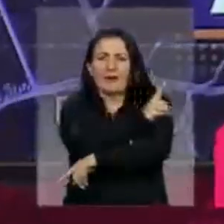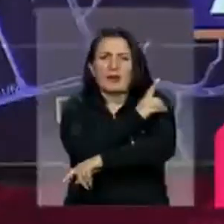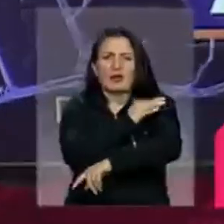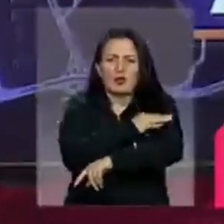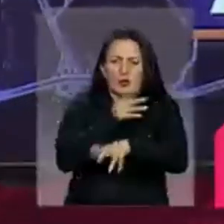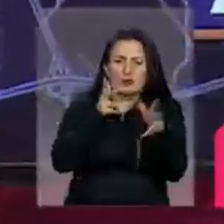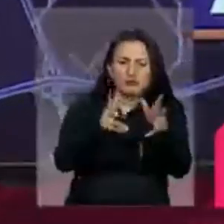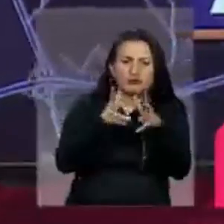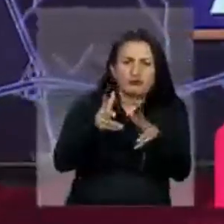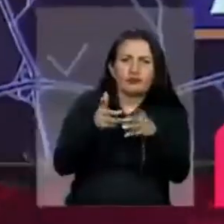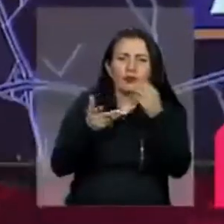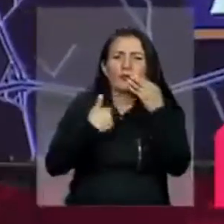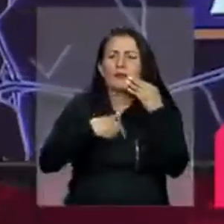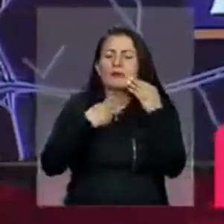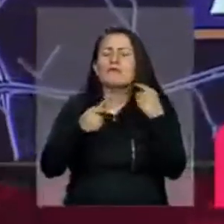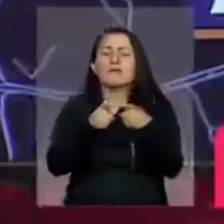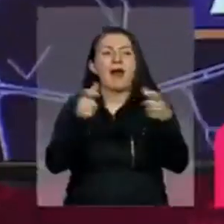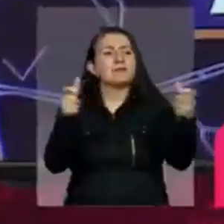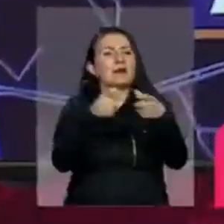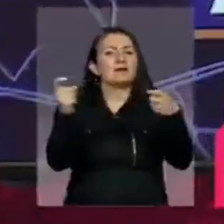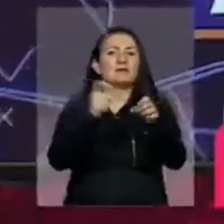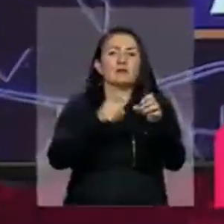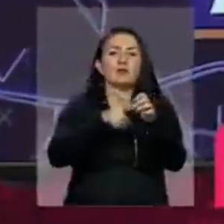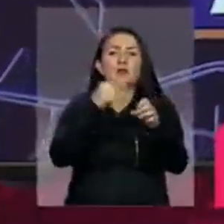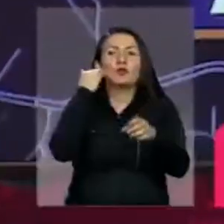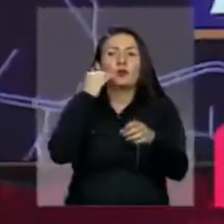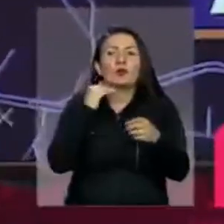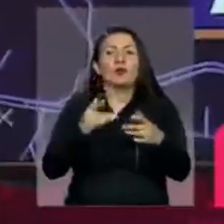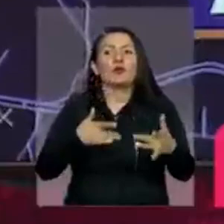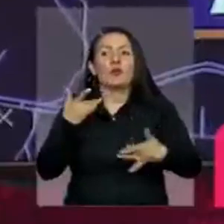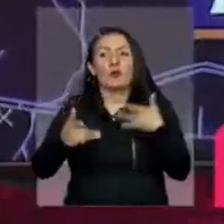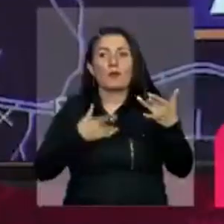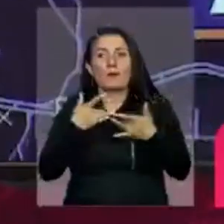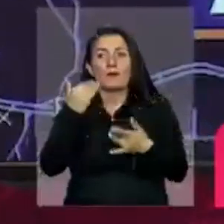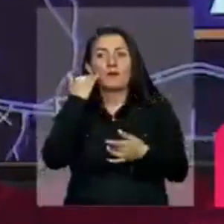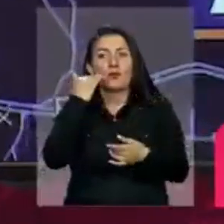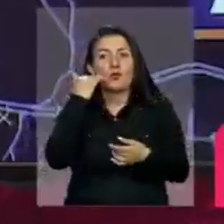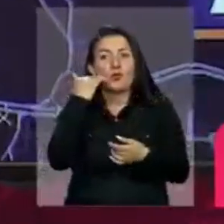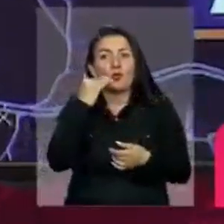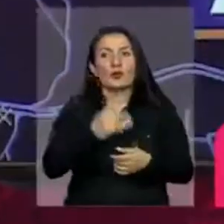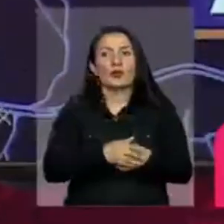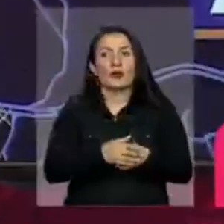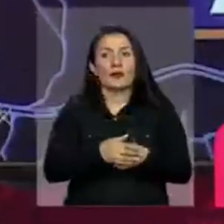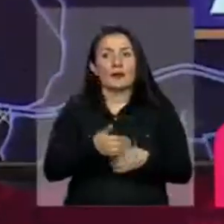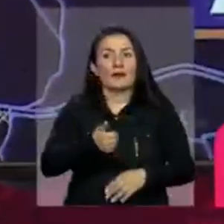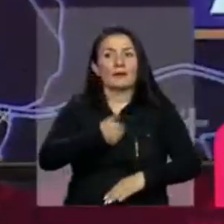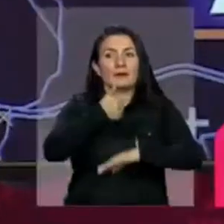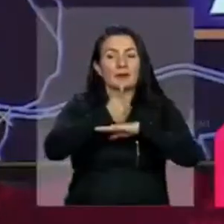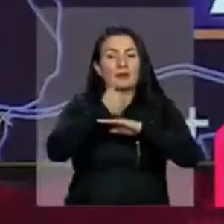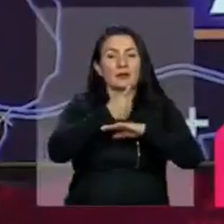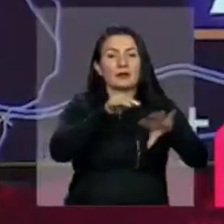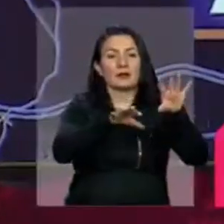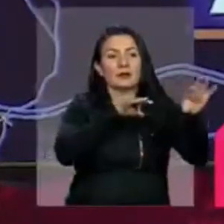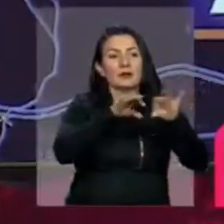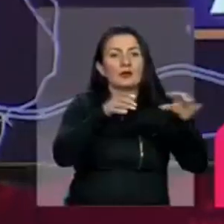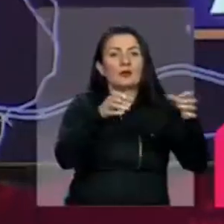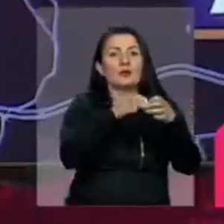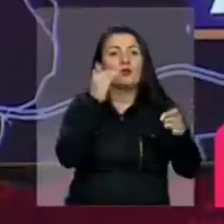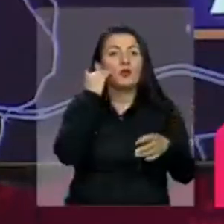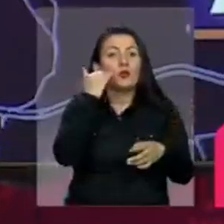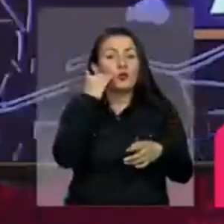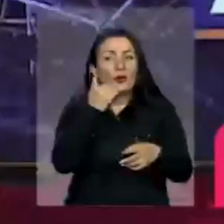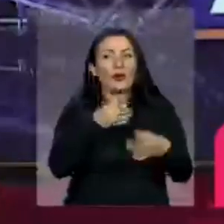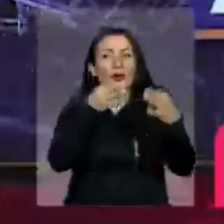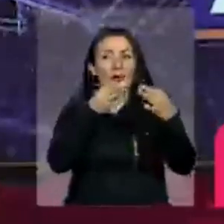liga? Necesitamos que hayan más. A mí me encantaría, no veo la hora, ver una mujer dirigiendo la Selección Colombia Femenina, pero una